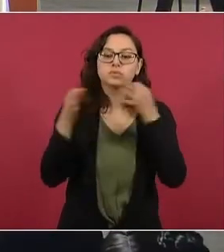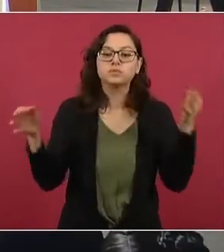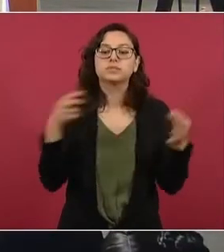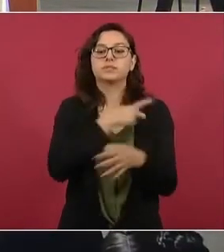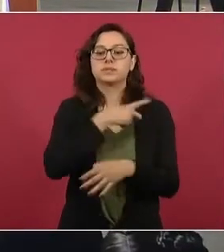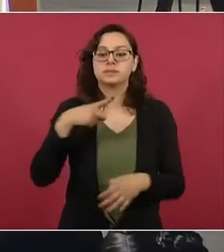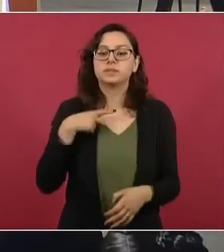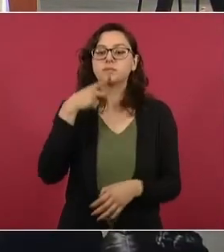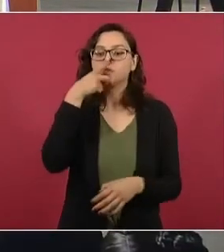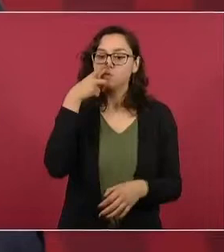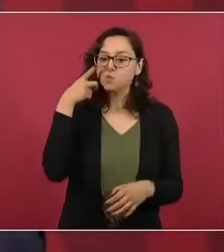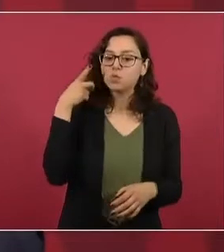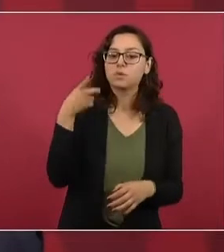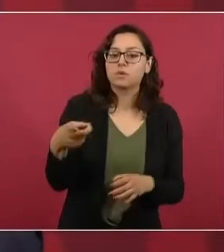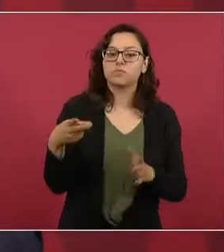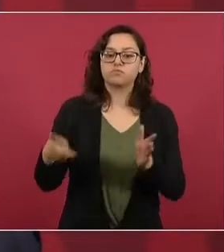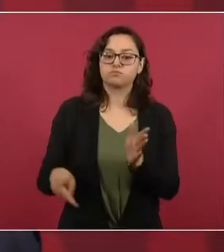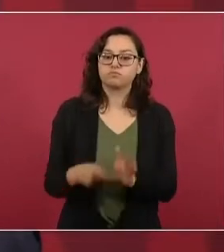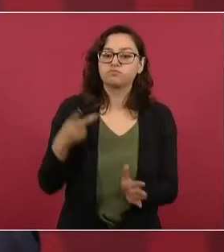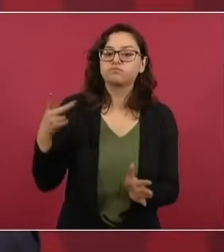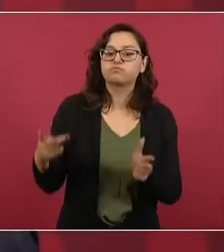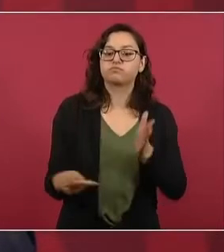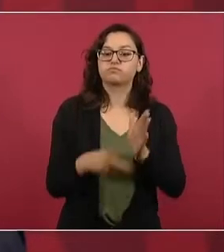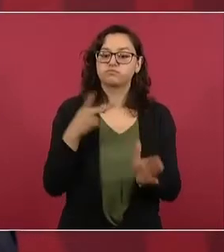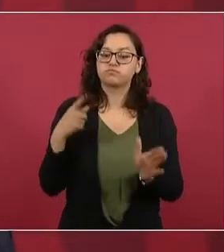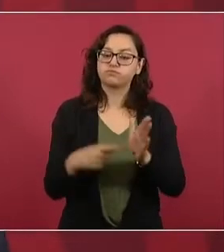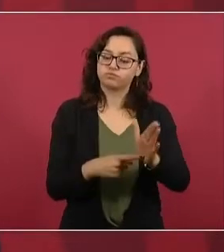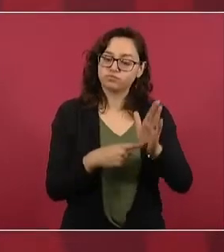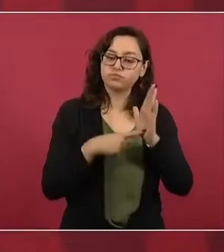que los jóvenes